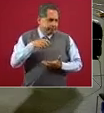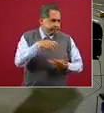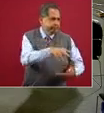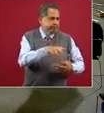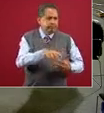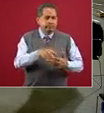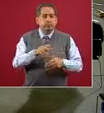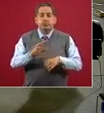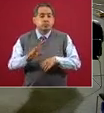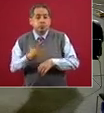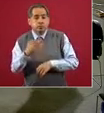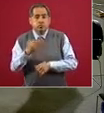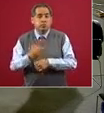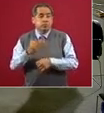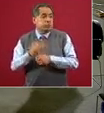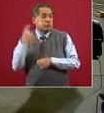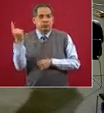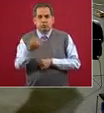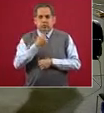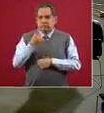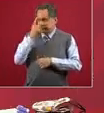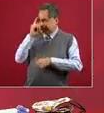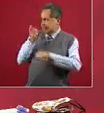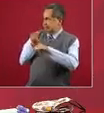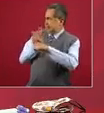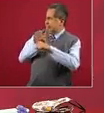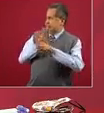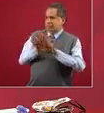la pandemia, a la situación